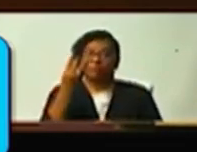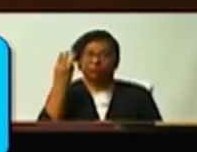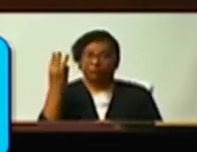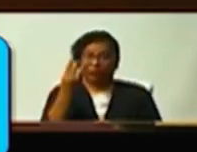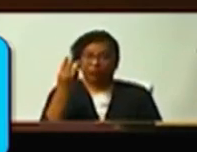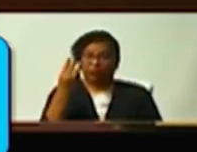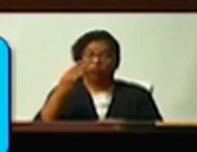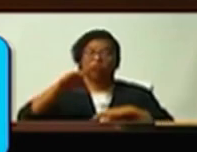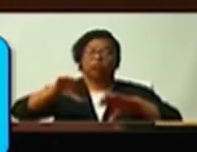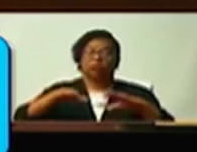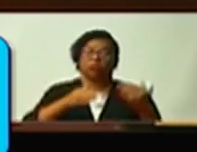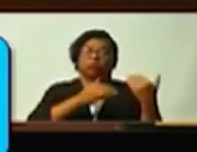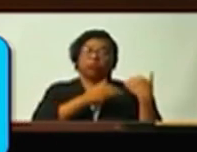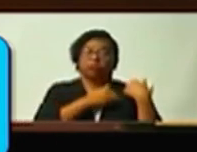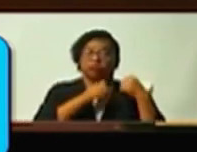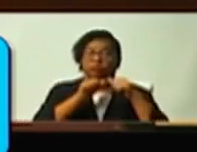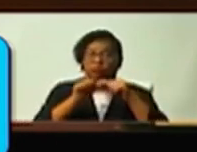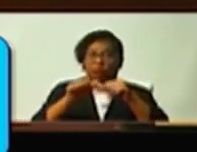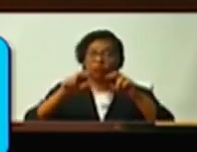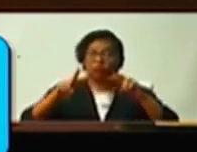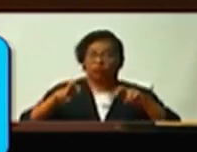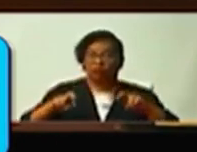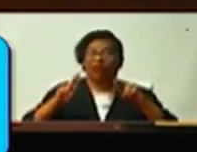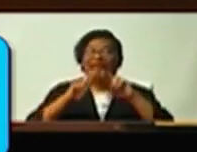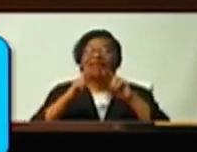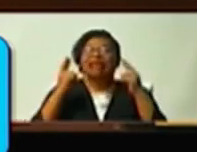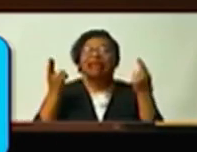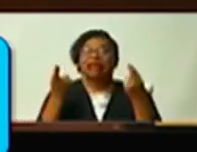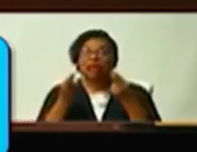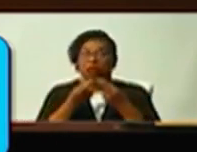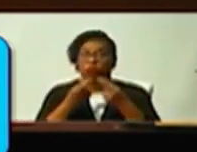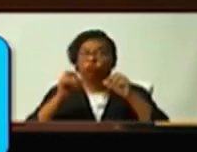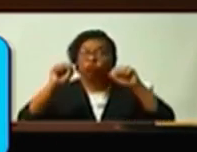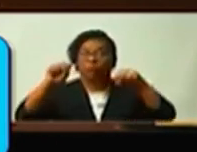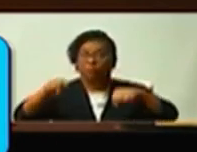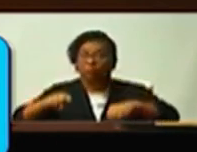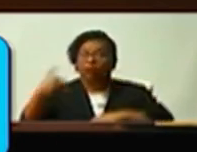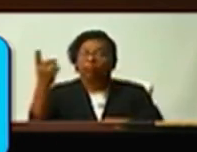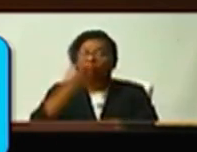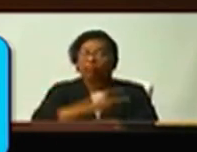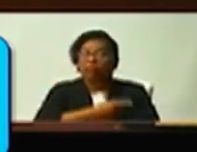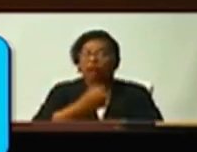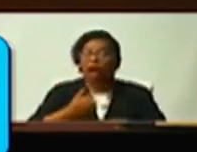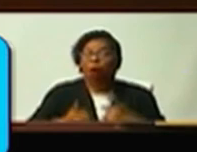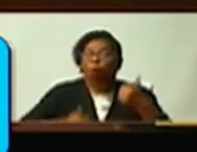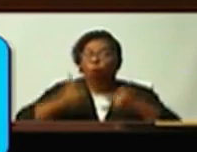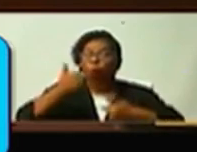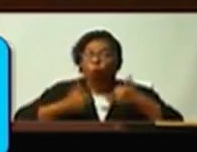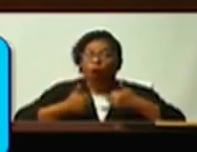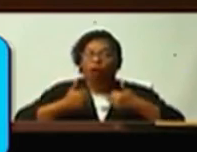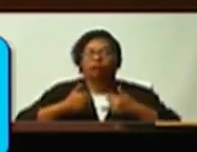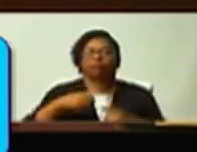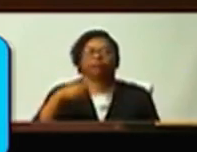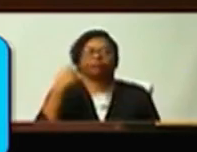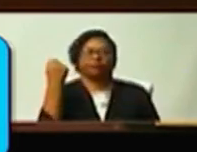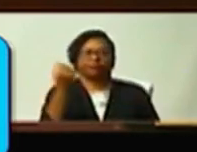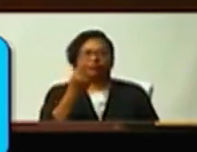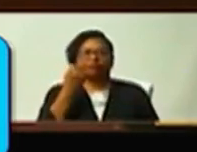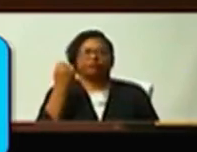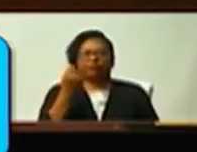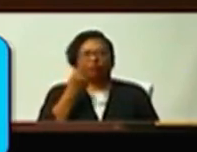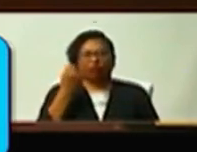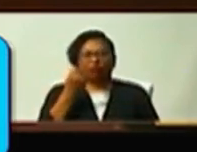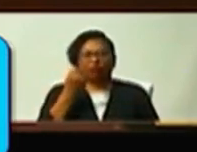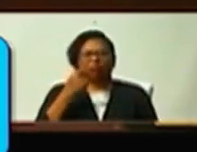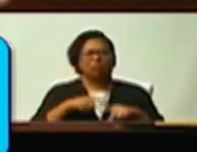de las comisiones de los lunes la hagan para los martes. Desde luego, lo que entiendan por H o por